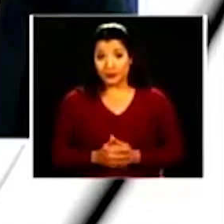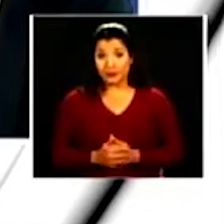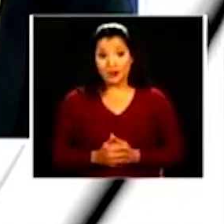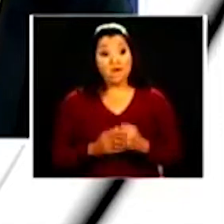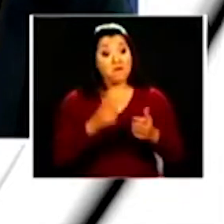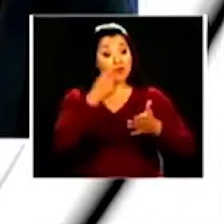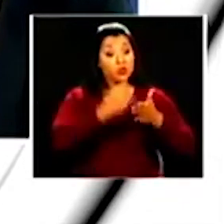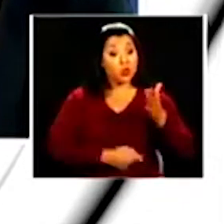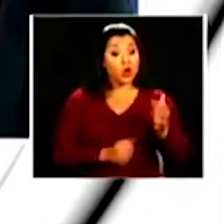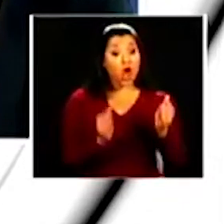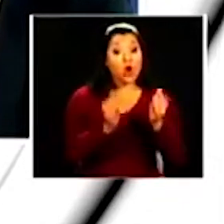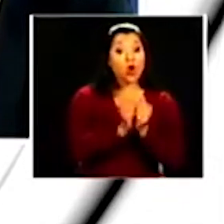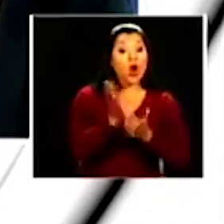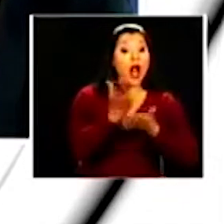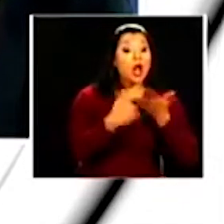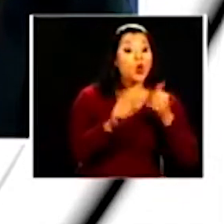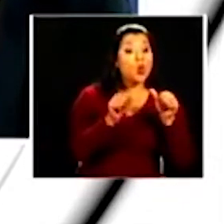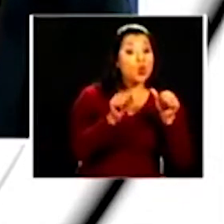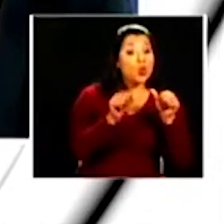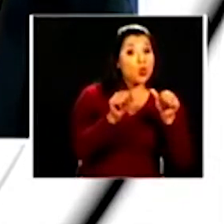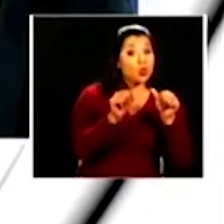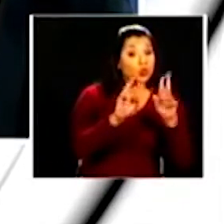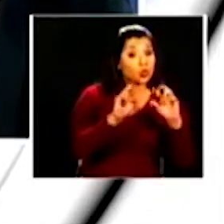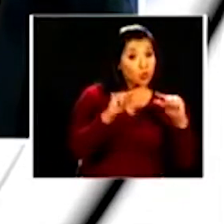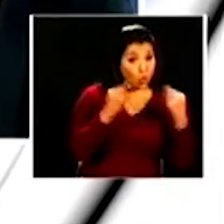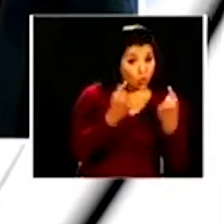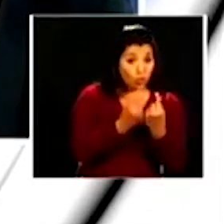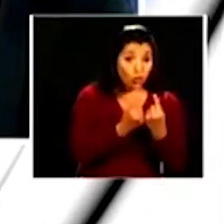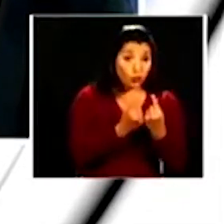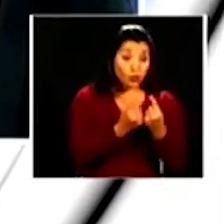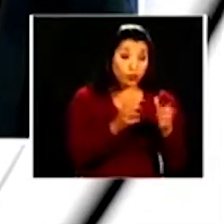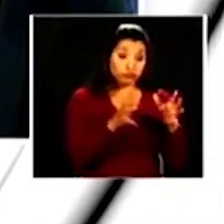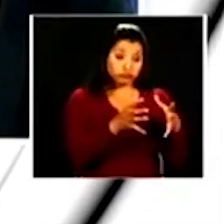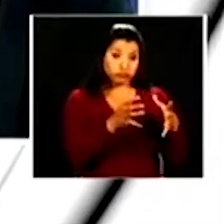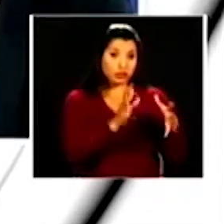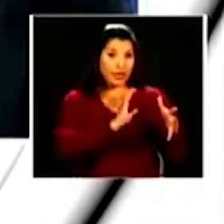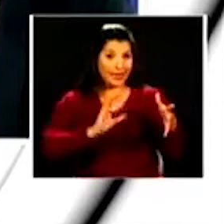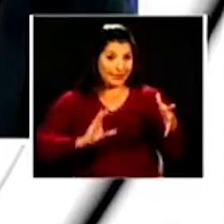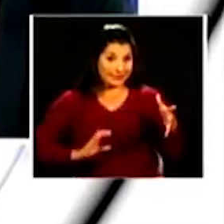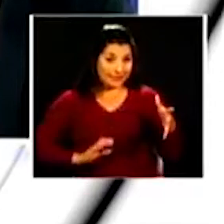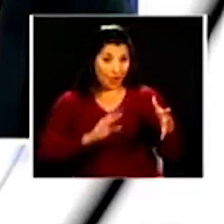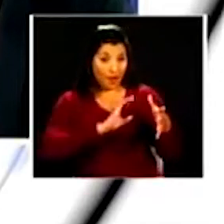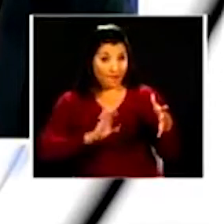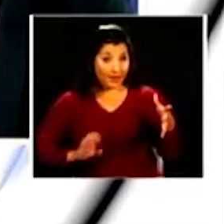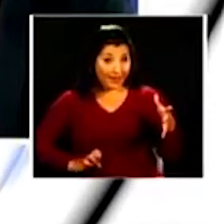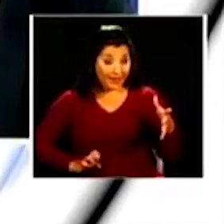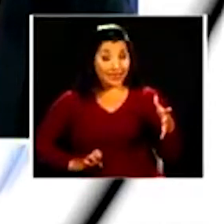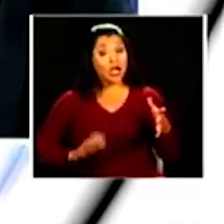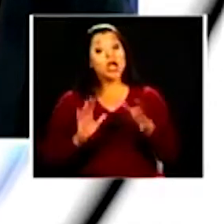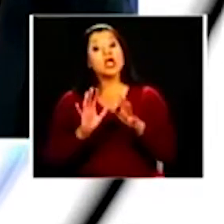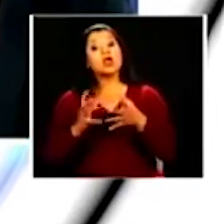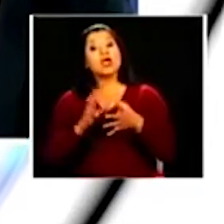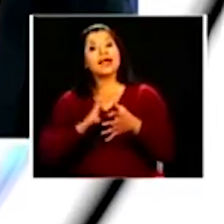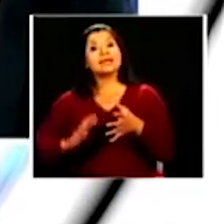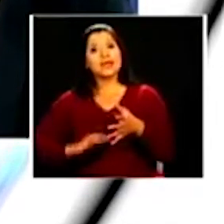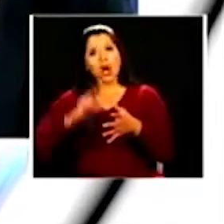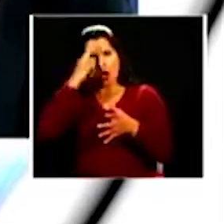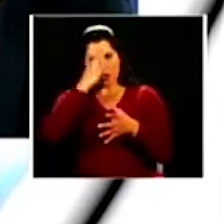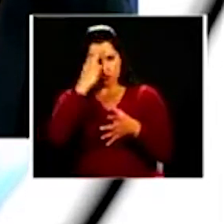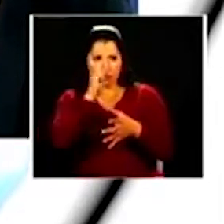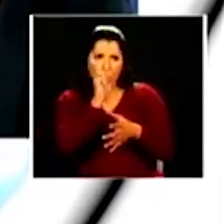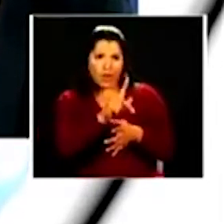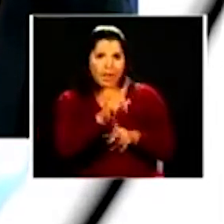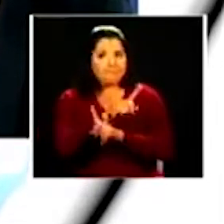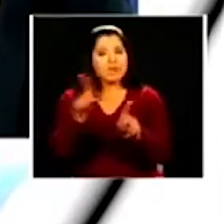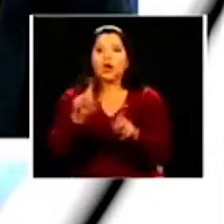fuertes con algún sector en particular, y en este caso el sector cristiano evangélico y cristiano católico, pues que lo sean entonces en todos los